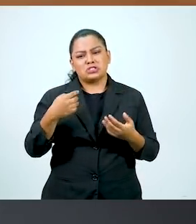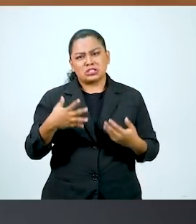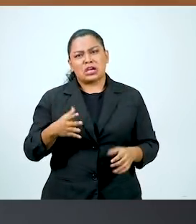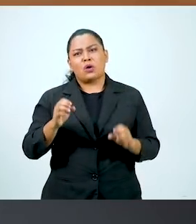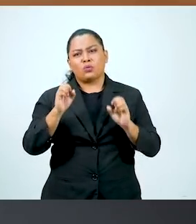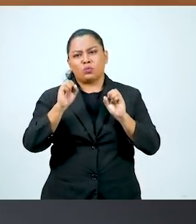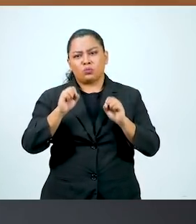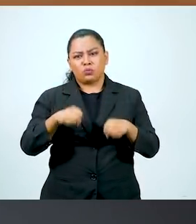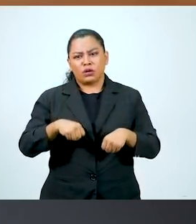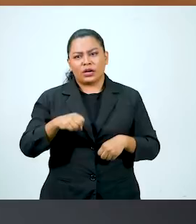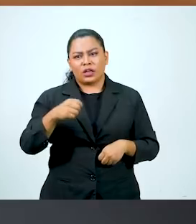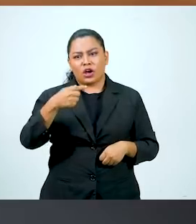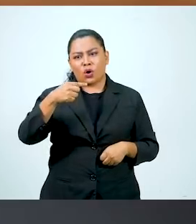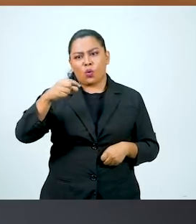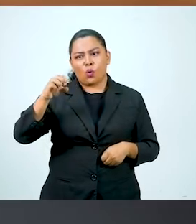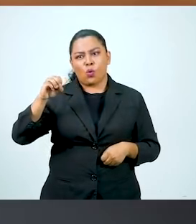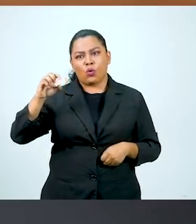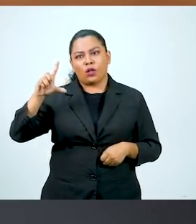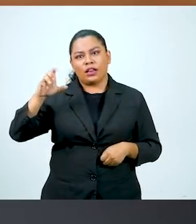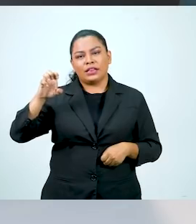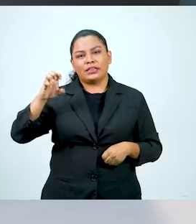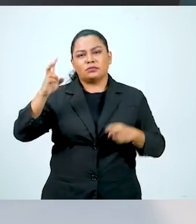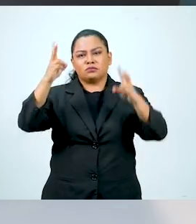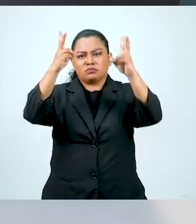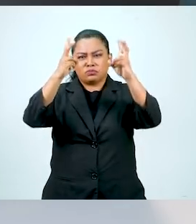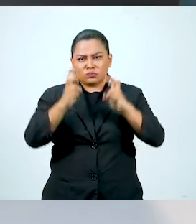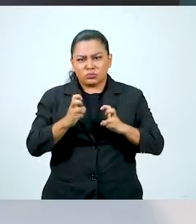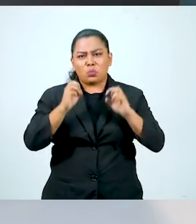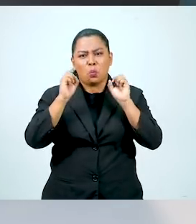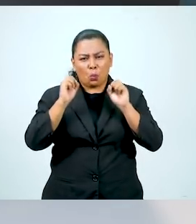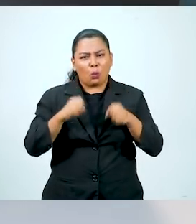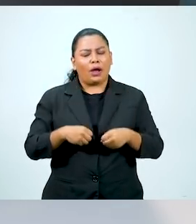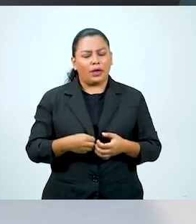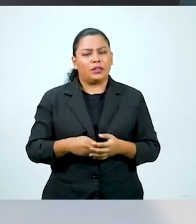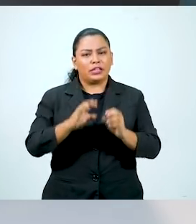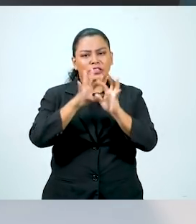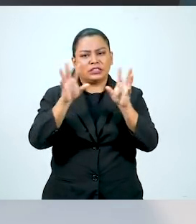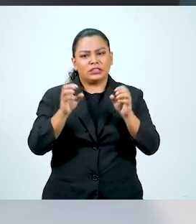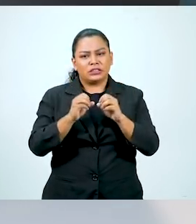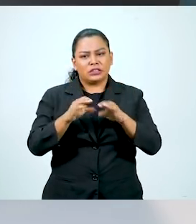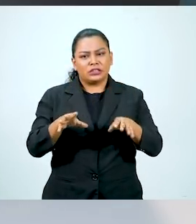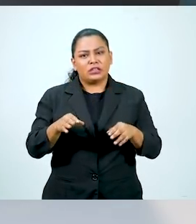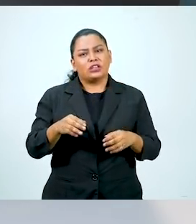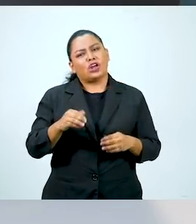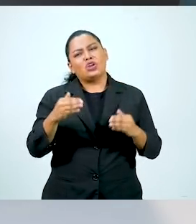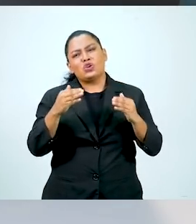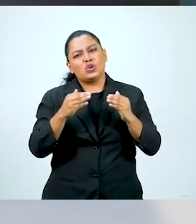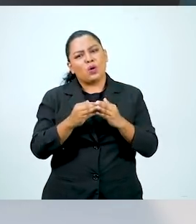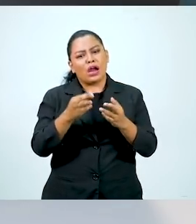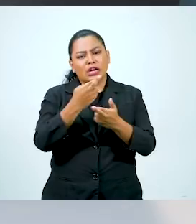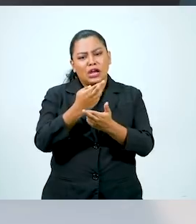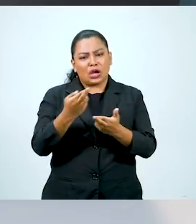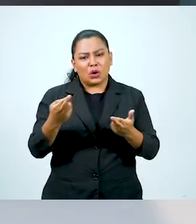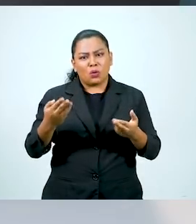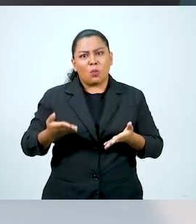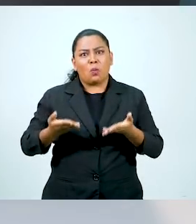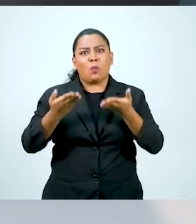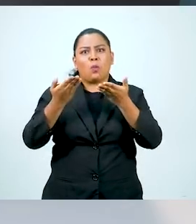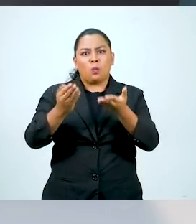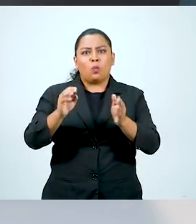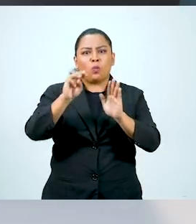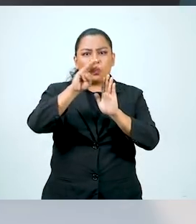estará disponible en el Google Site del docente, donde también tendrán acceso a otros recursos como la